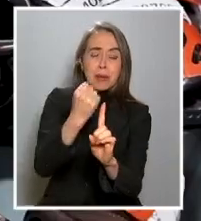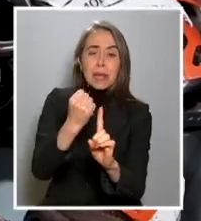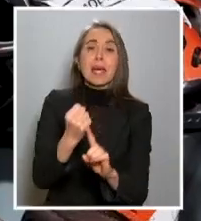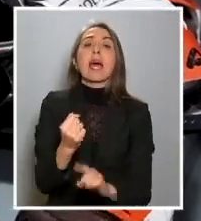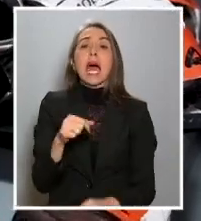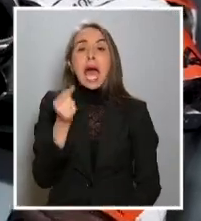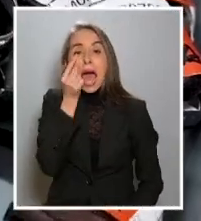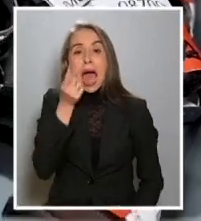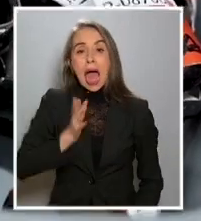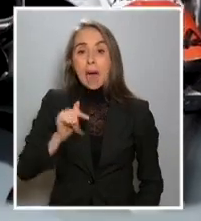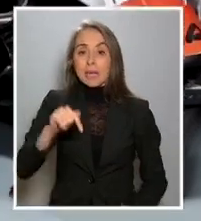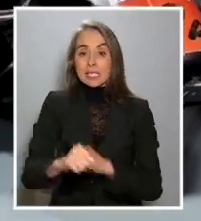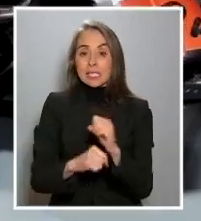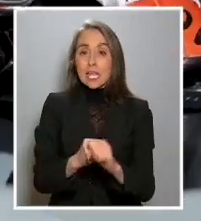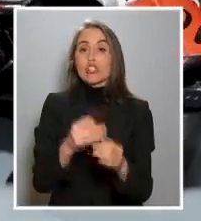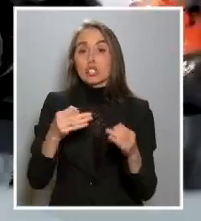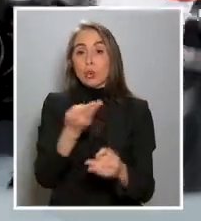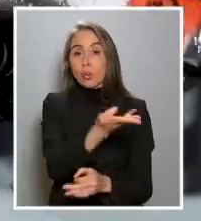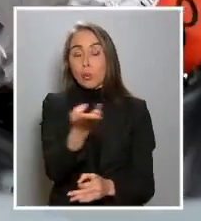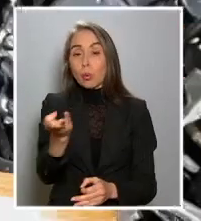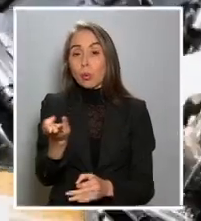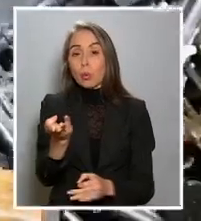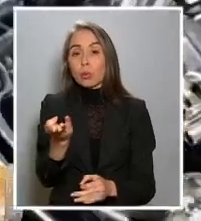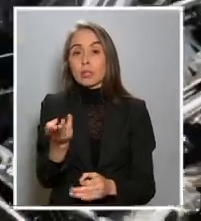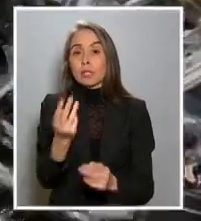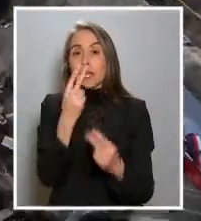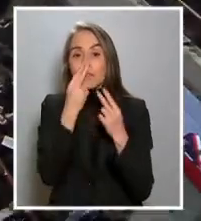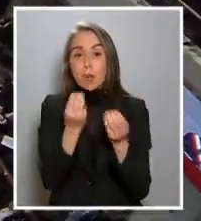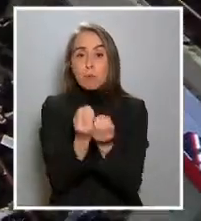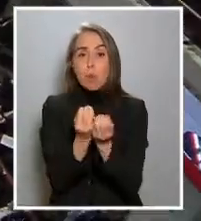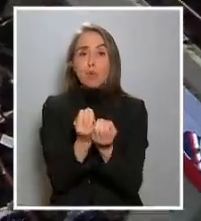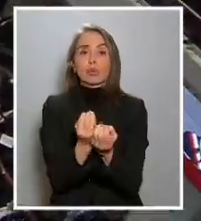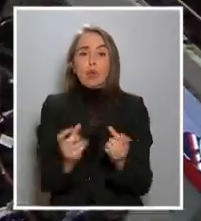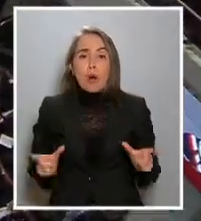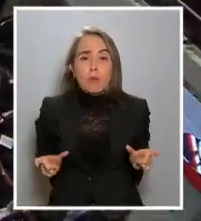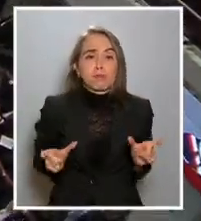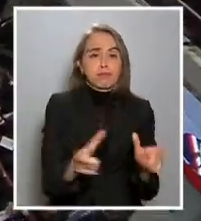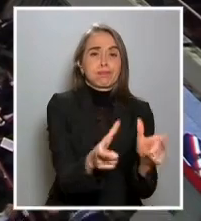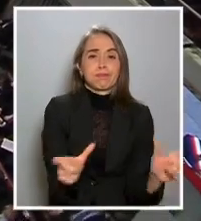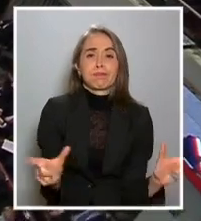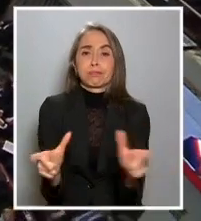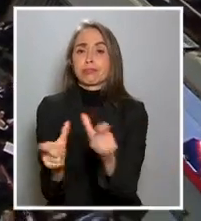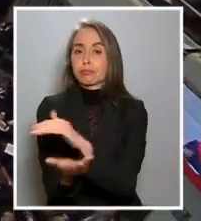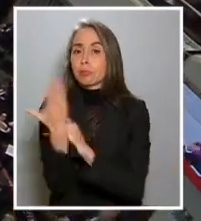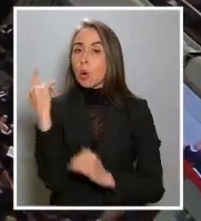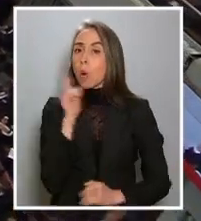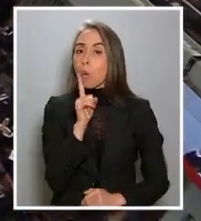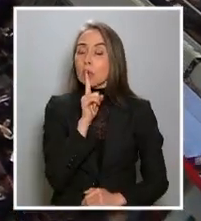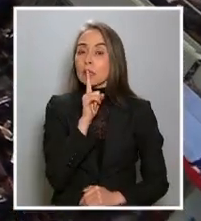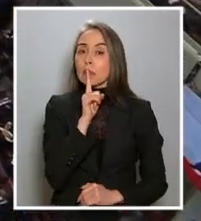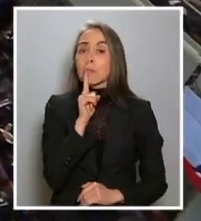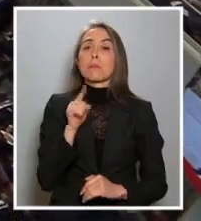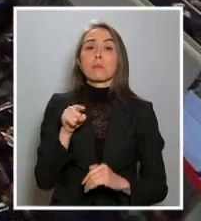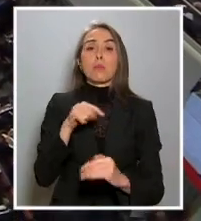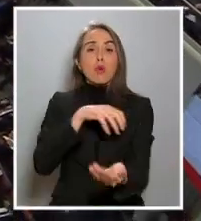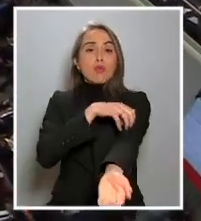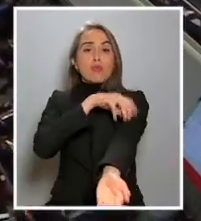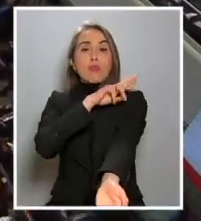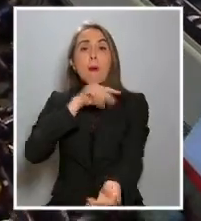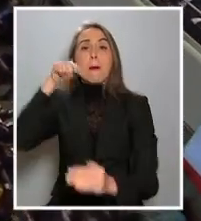este año, como seguramente han visto en masivos operativos, el último realizado en Pozo Almonte esta